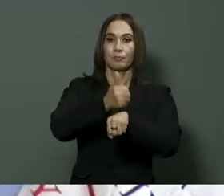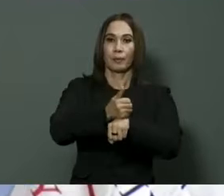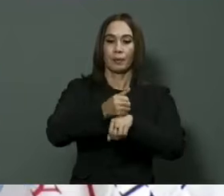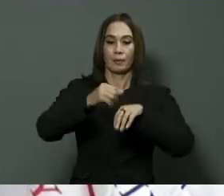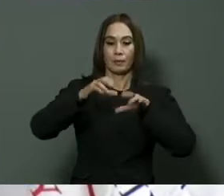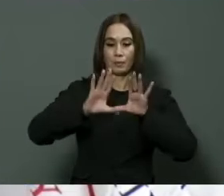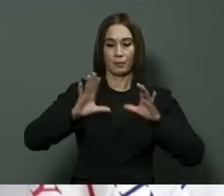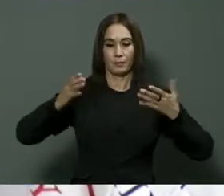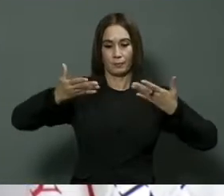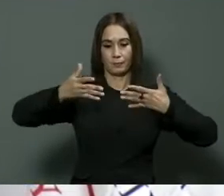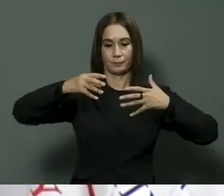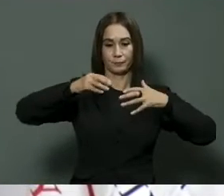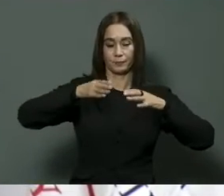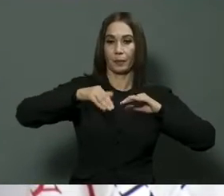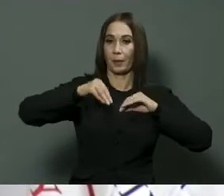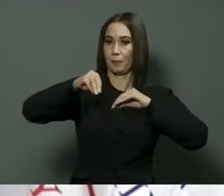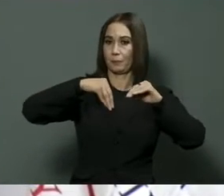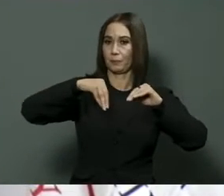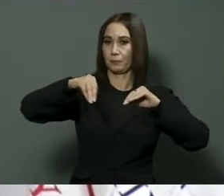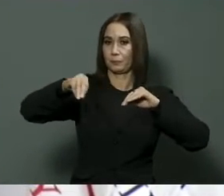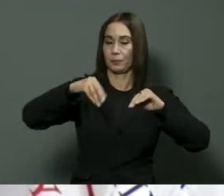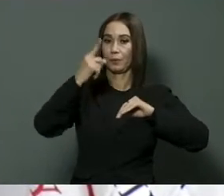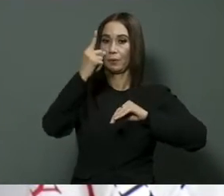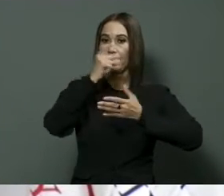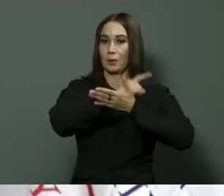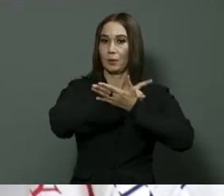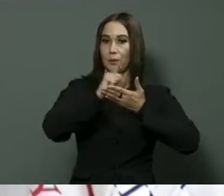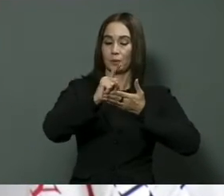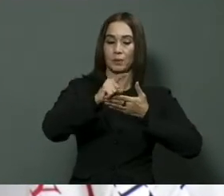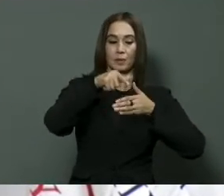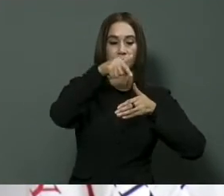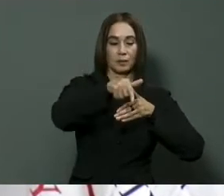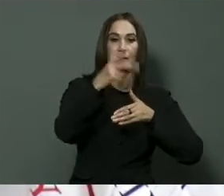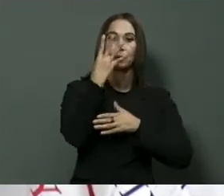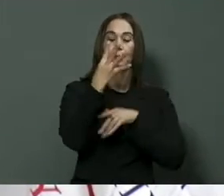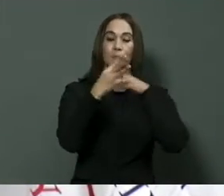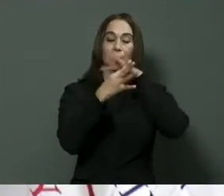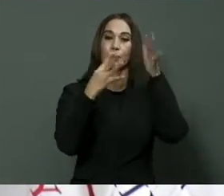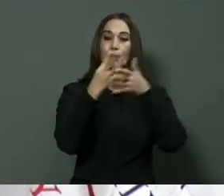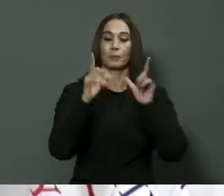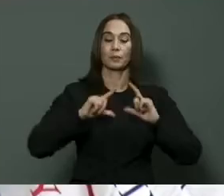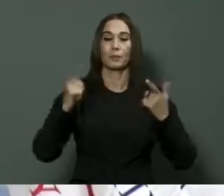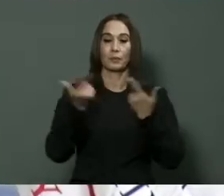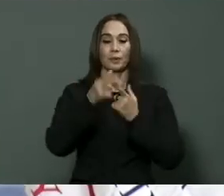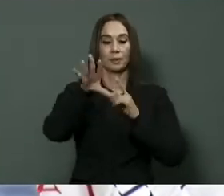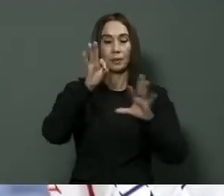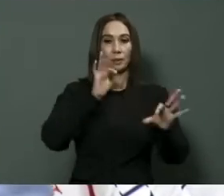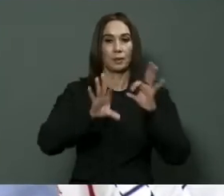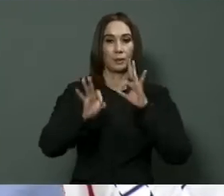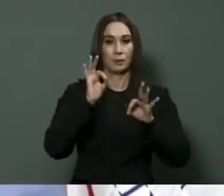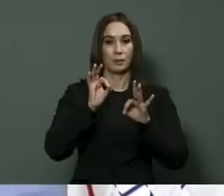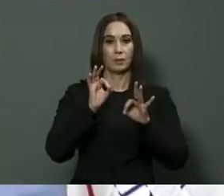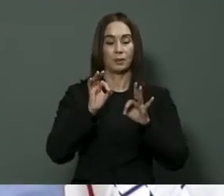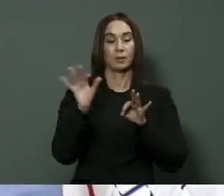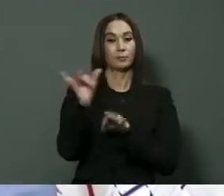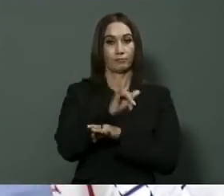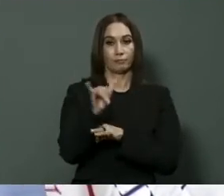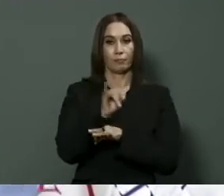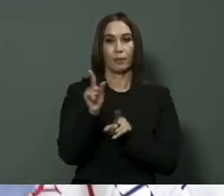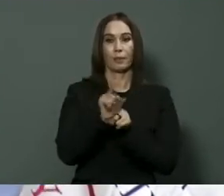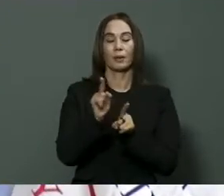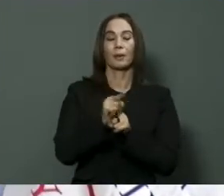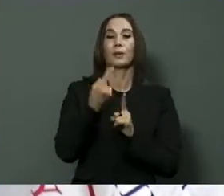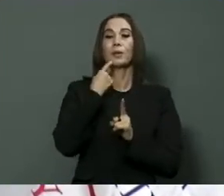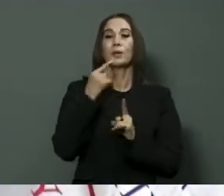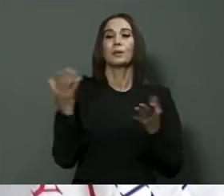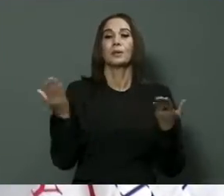bodegas móviles una vez por semana en cada uno de los 4 barrio identificado a intervenir. Igualmente, tengo